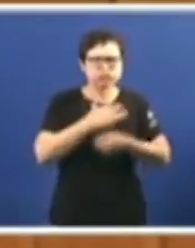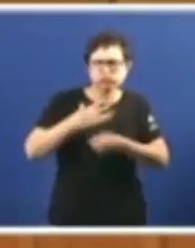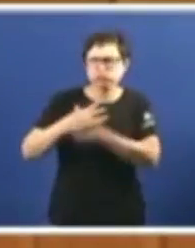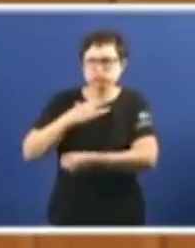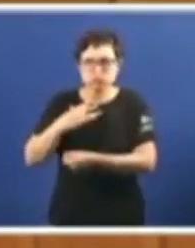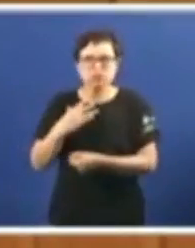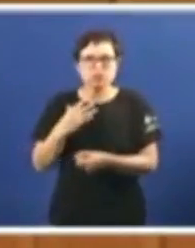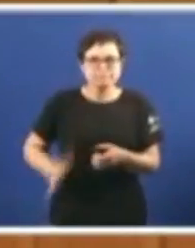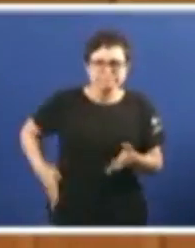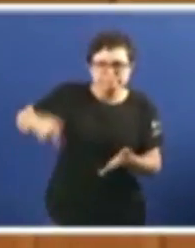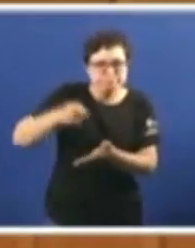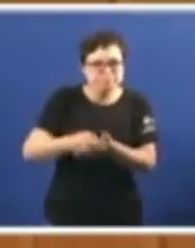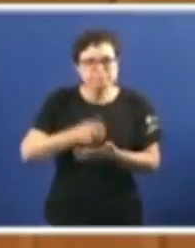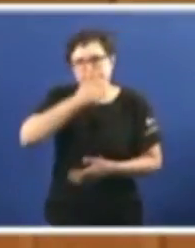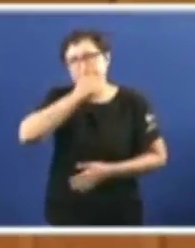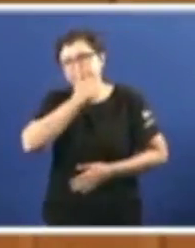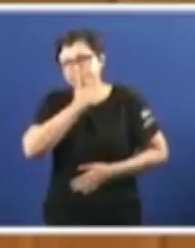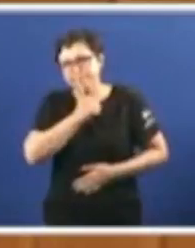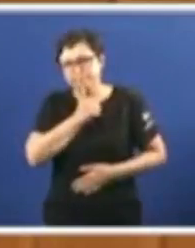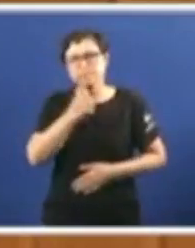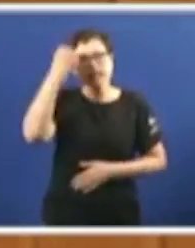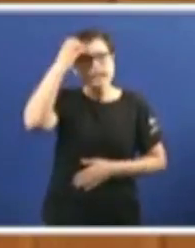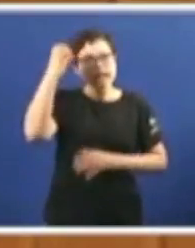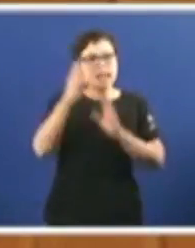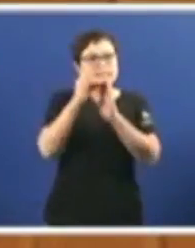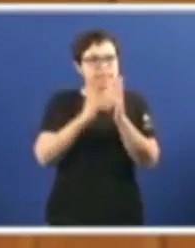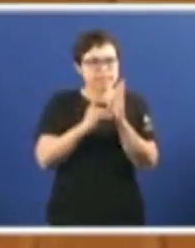danaban o estado de benestar. O seu Real Decreto